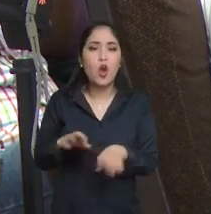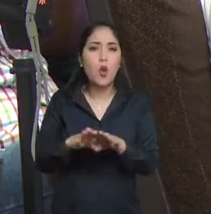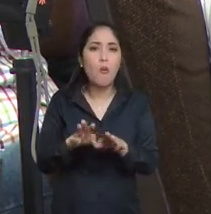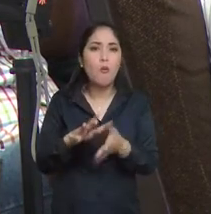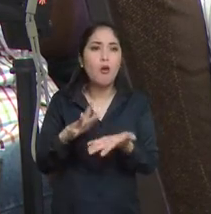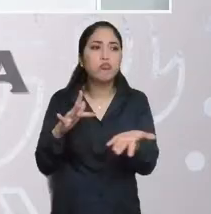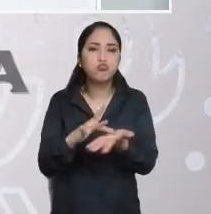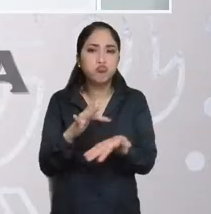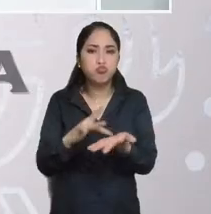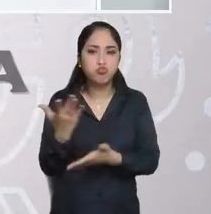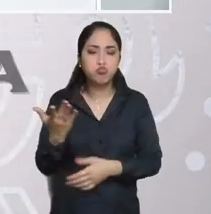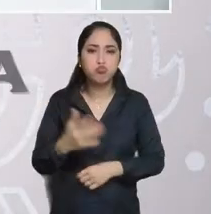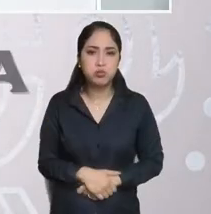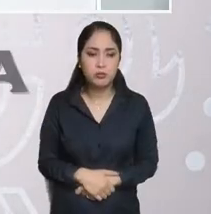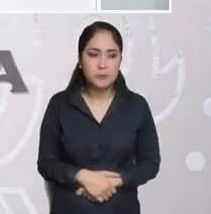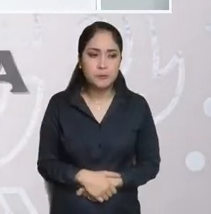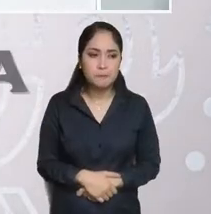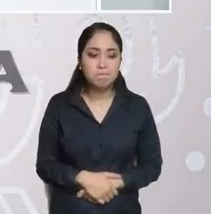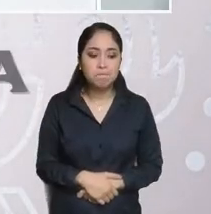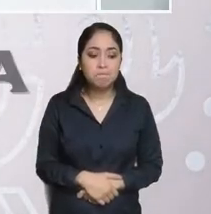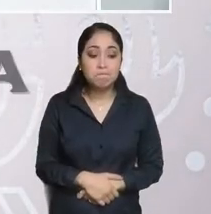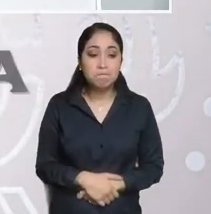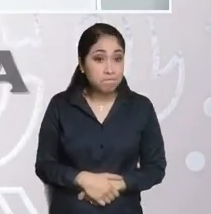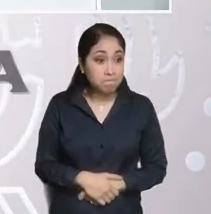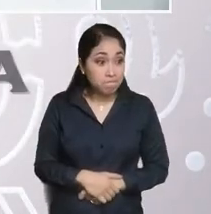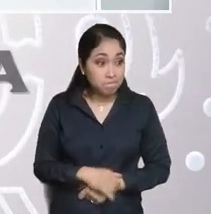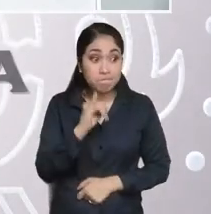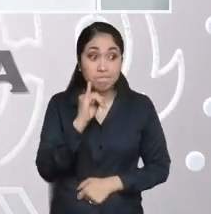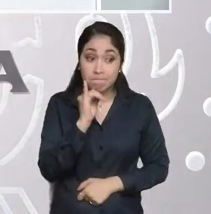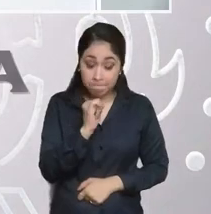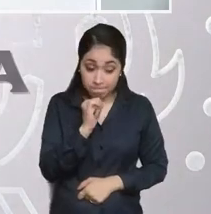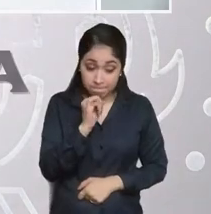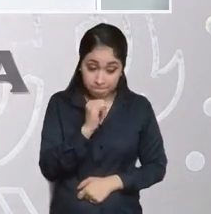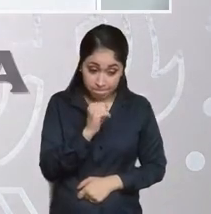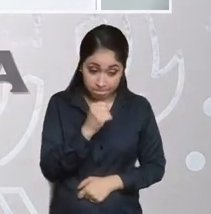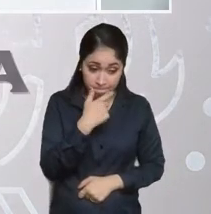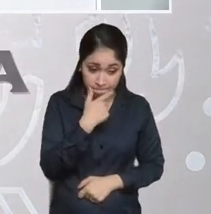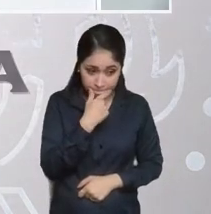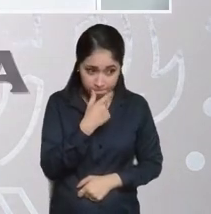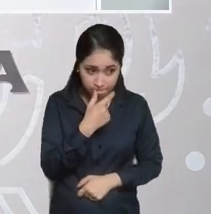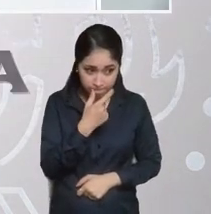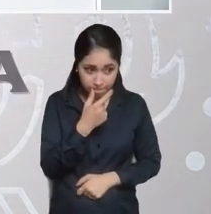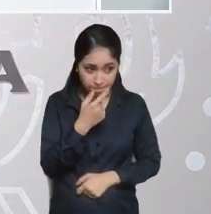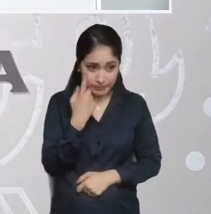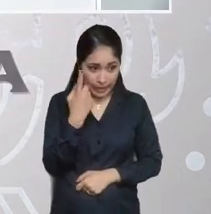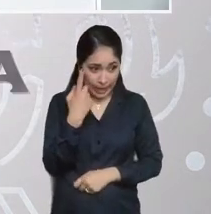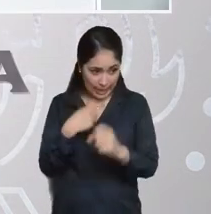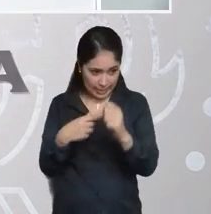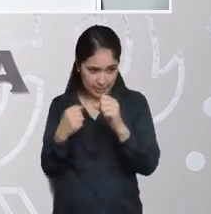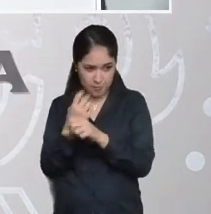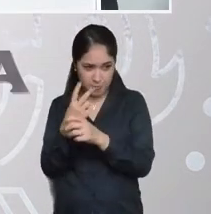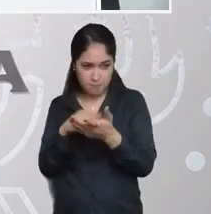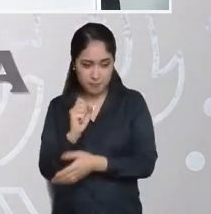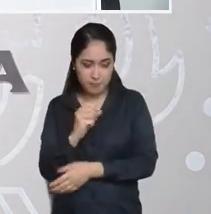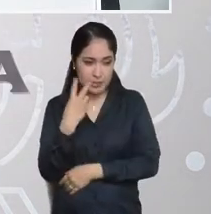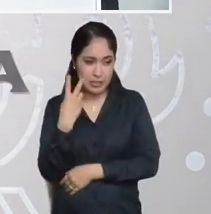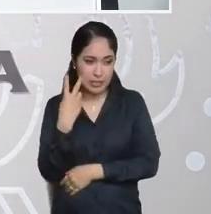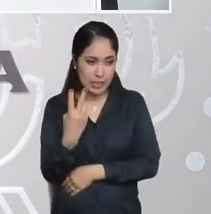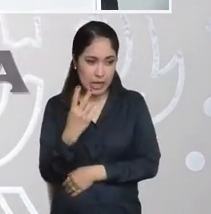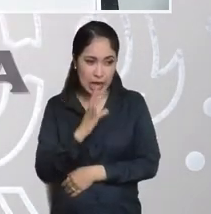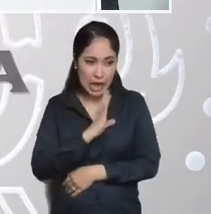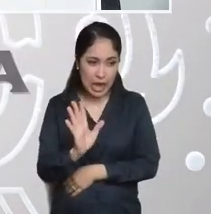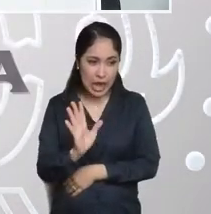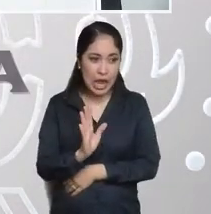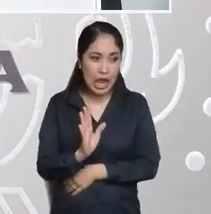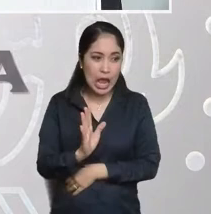Sí, Carintia. Es más, el año pasado dedicamos un consejo estatal exclusivo para el tema de prevenir